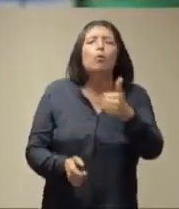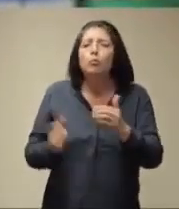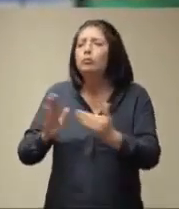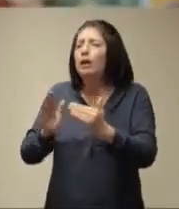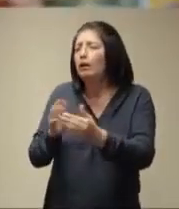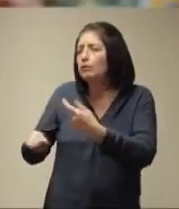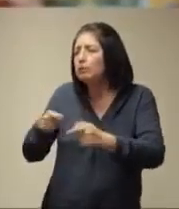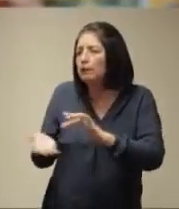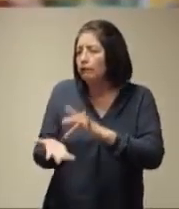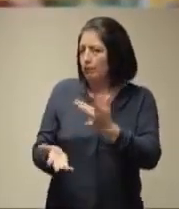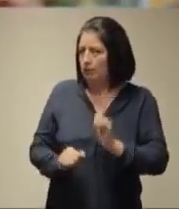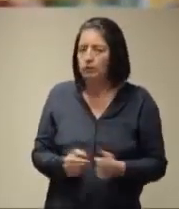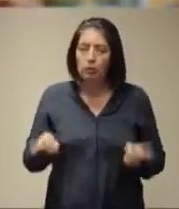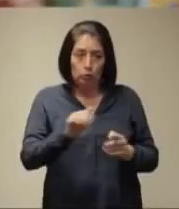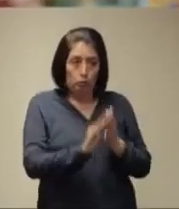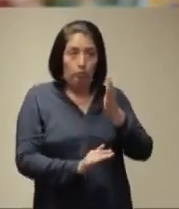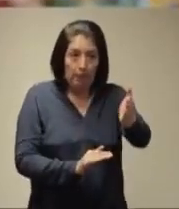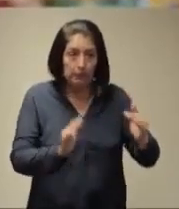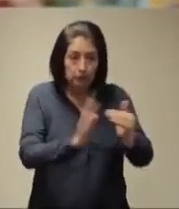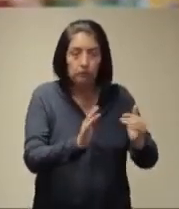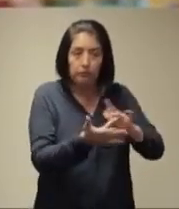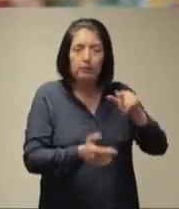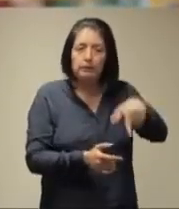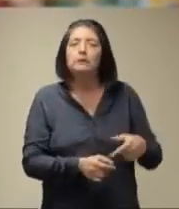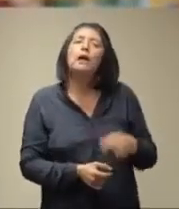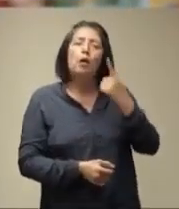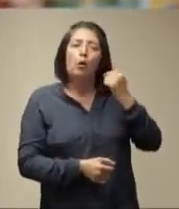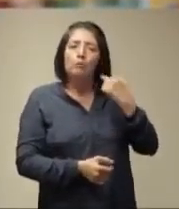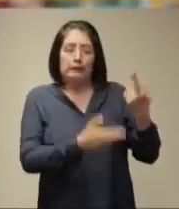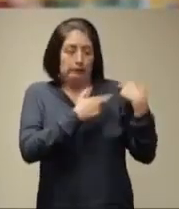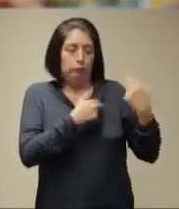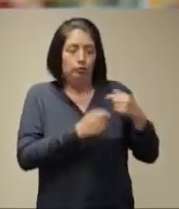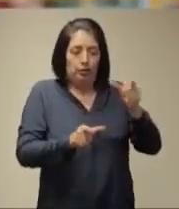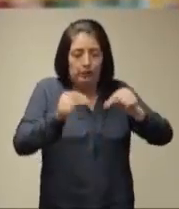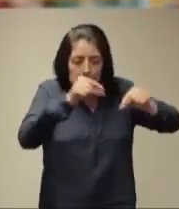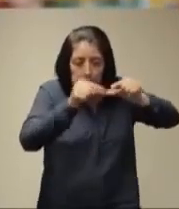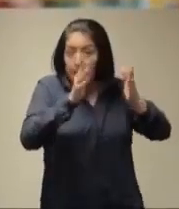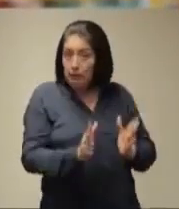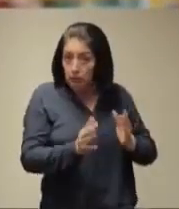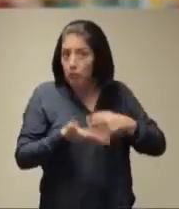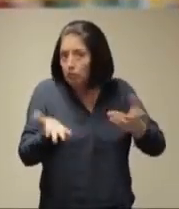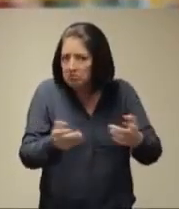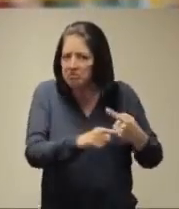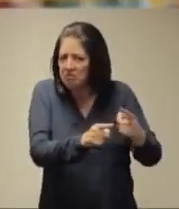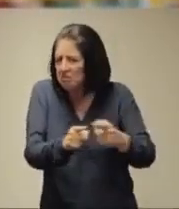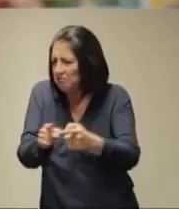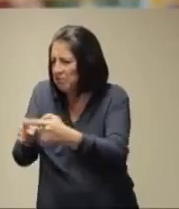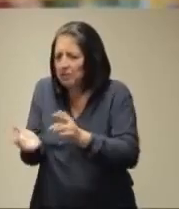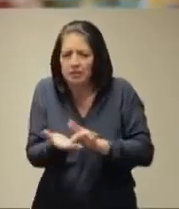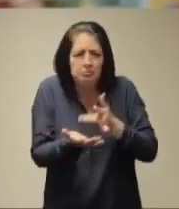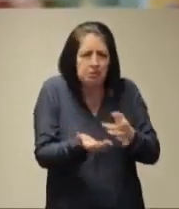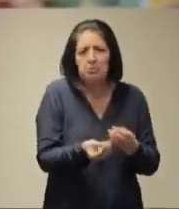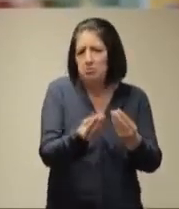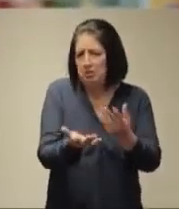determinada farmacia. Cuando acudas a una farmacia, el químico farmacéutico responsable del establecimiento puede ofrecerte alternativas de